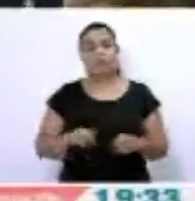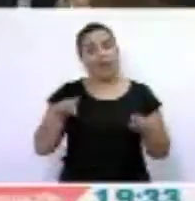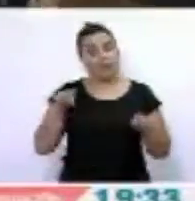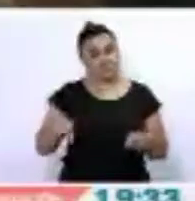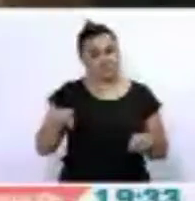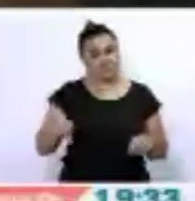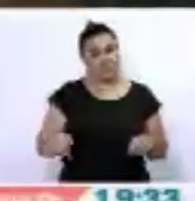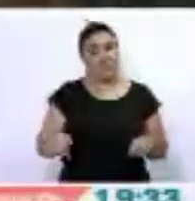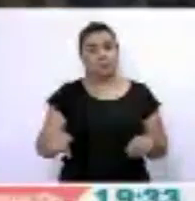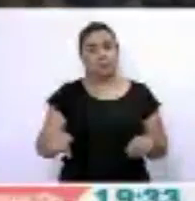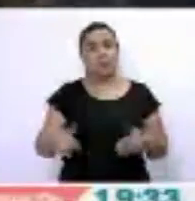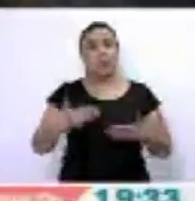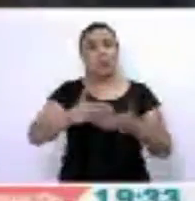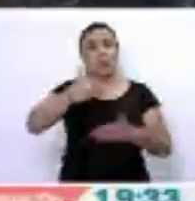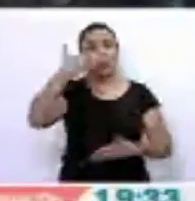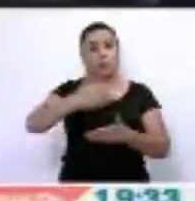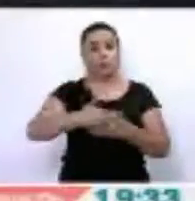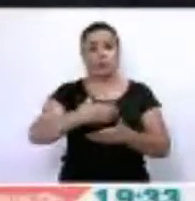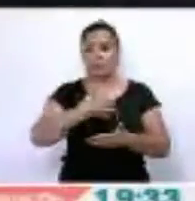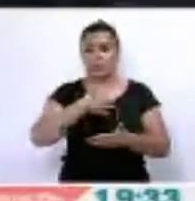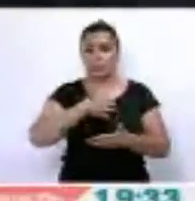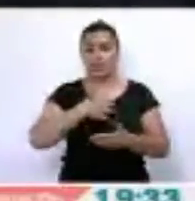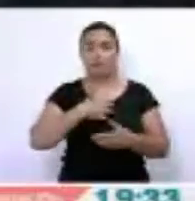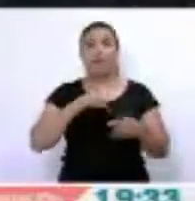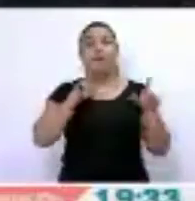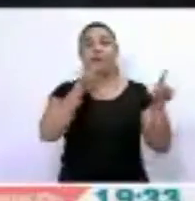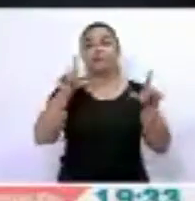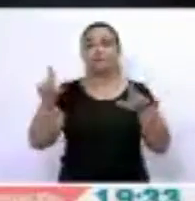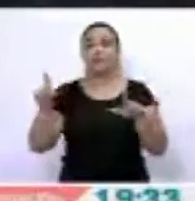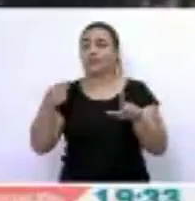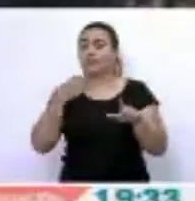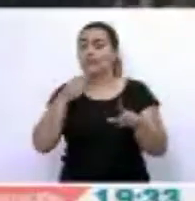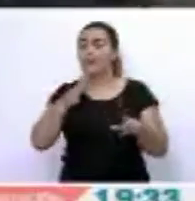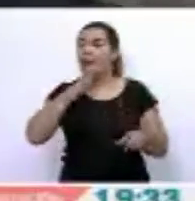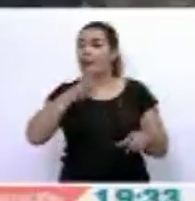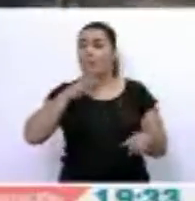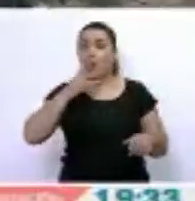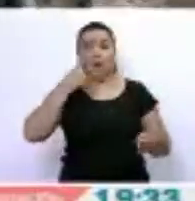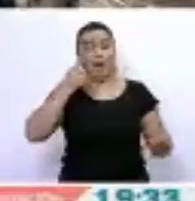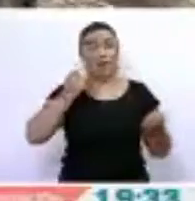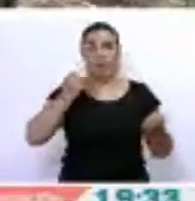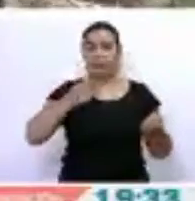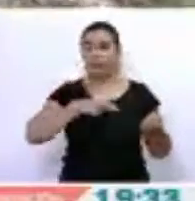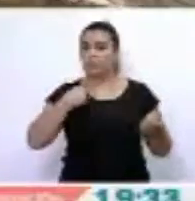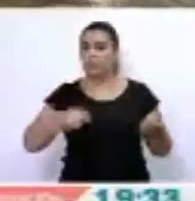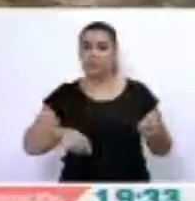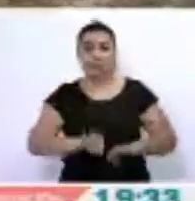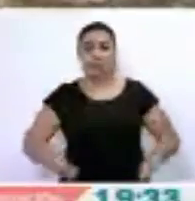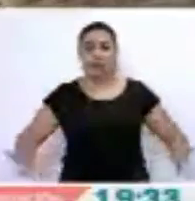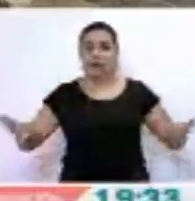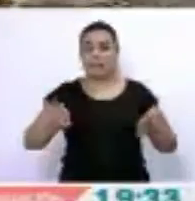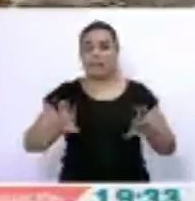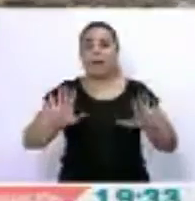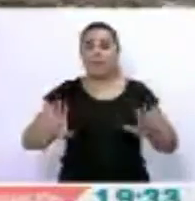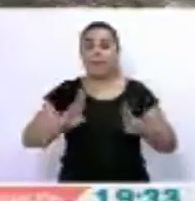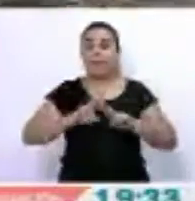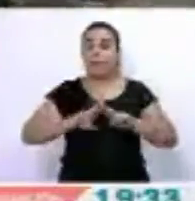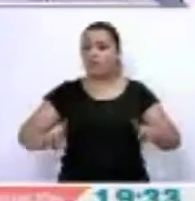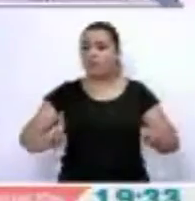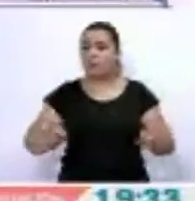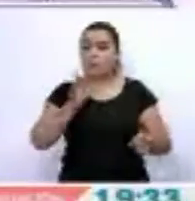no podemos poner las compuertas. Pondremos unos carteles avisando de que el agua no estará vigilada sanitariamente, pero en ningún caso se prohibirá el baño